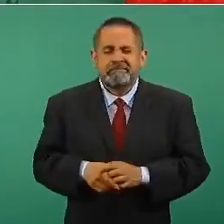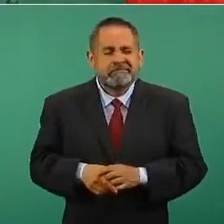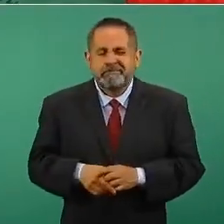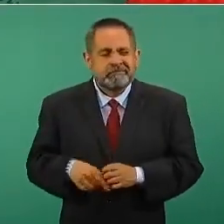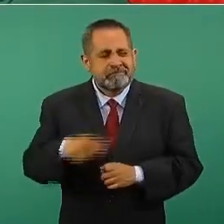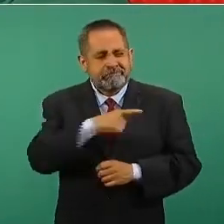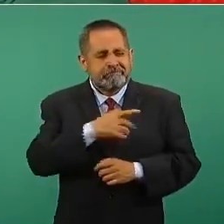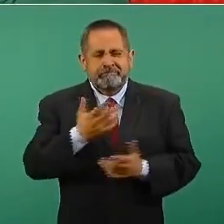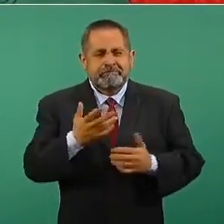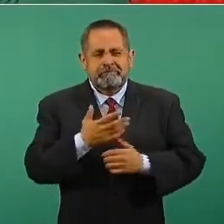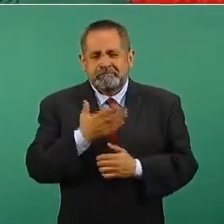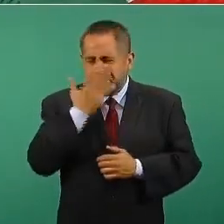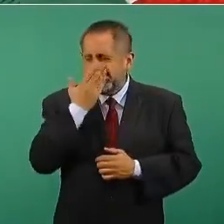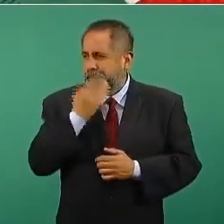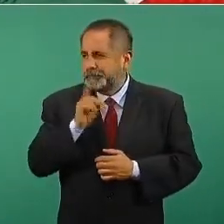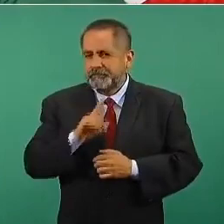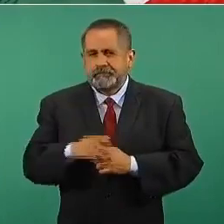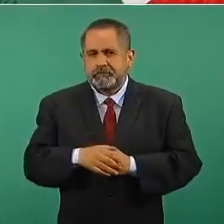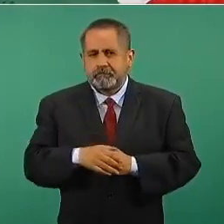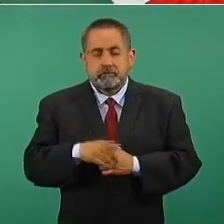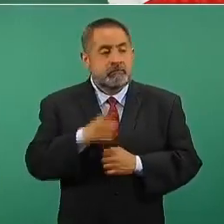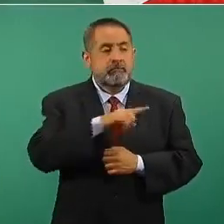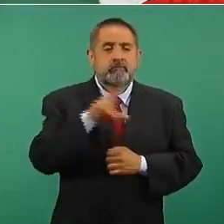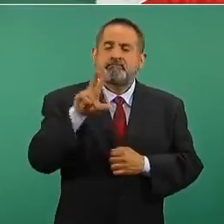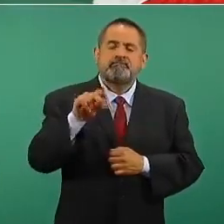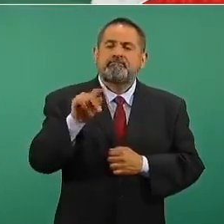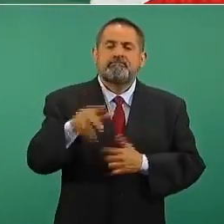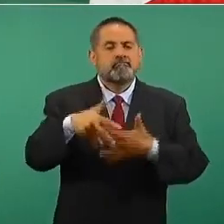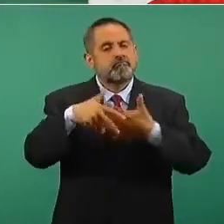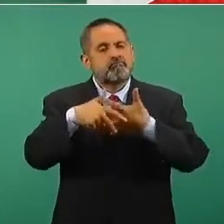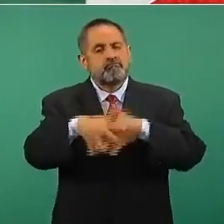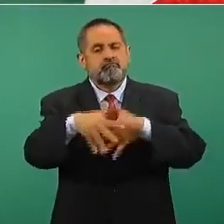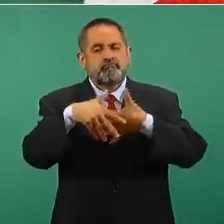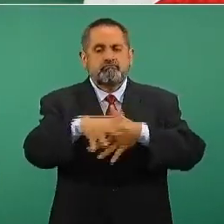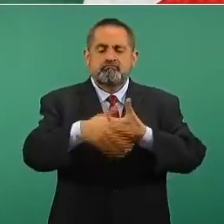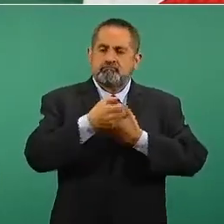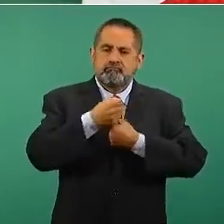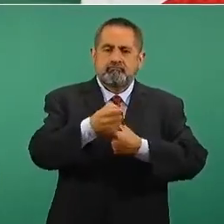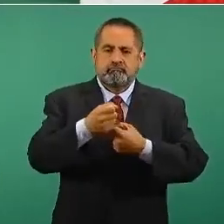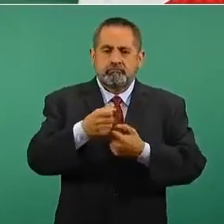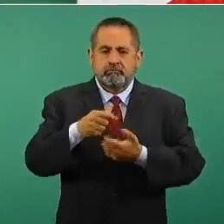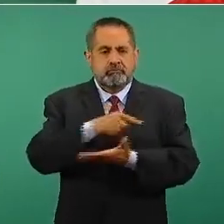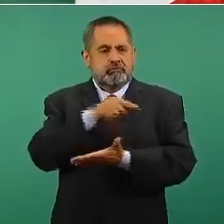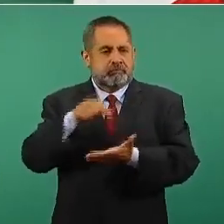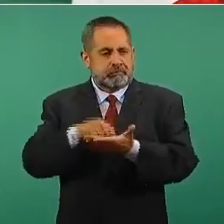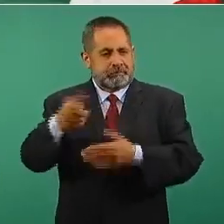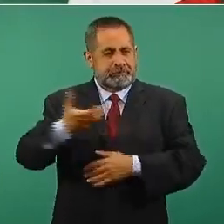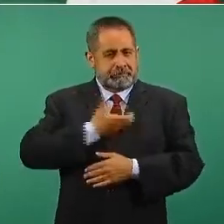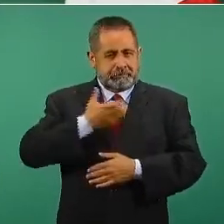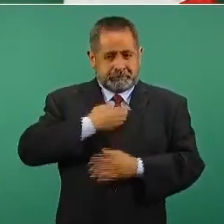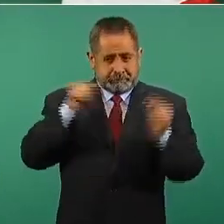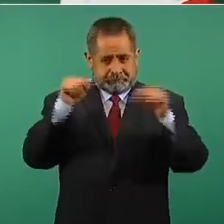Descarado. No era una manifestación, ¿sí?, en el centro del Zócalo